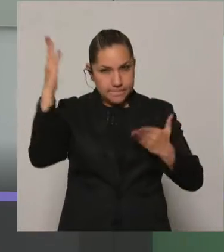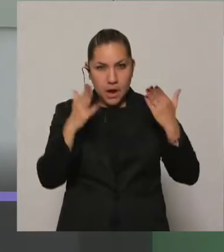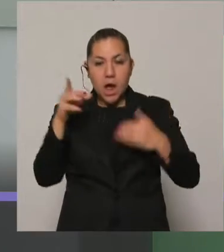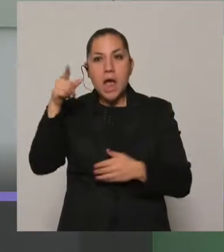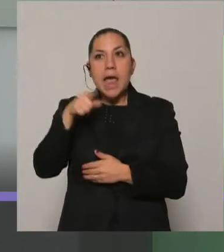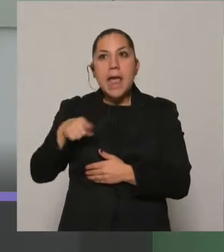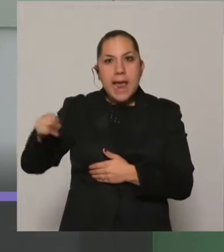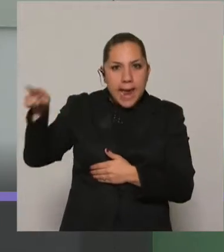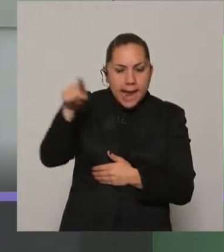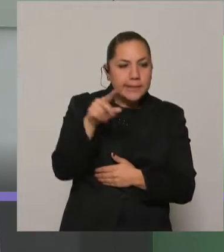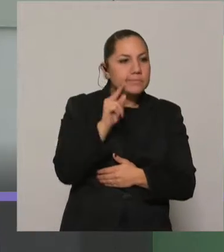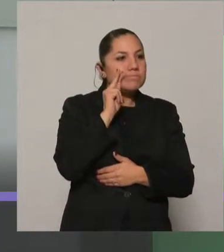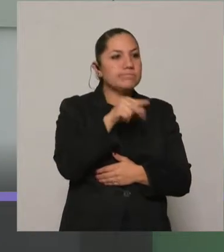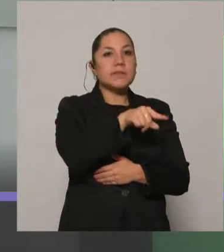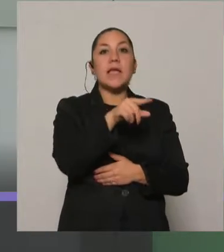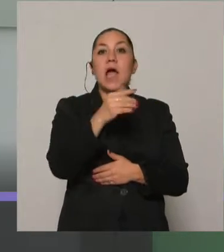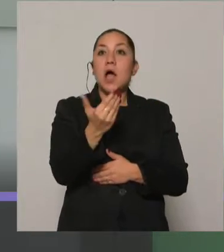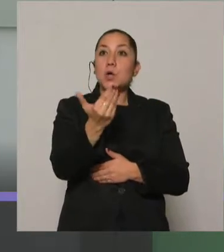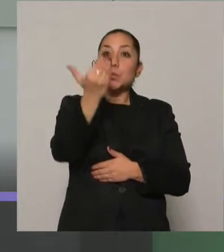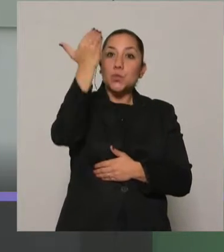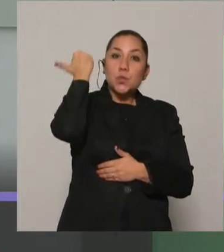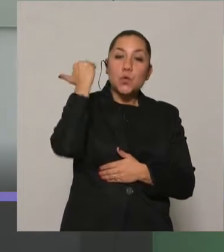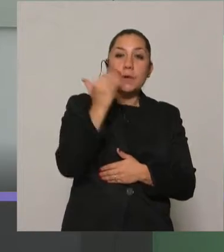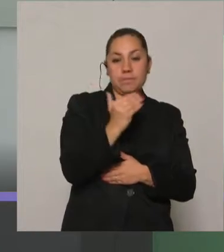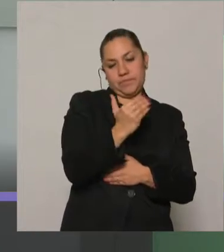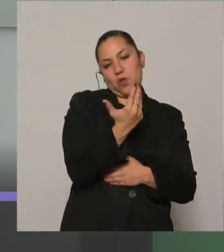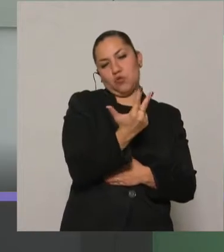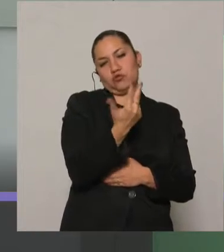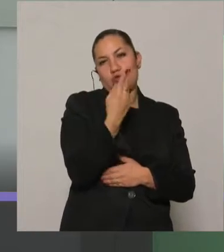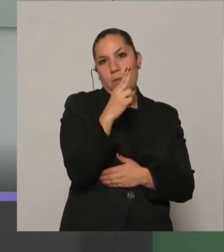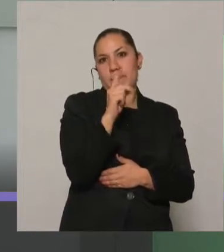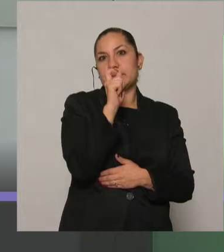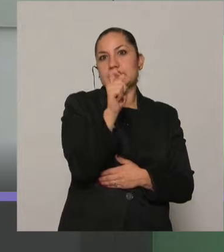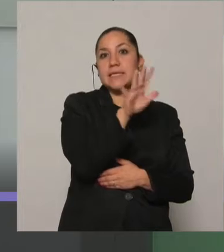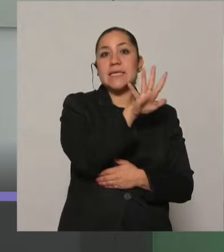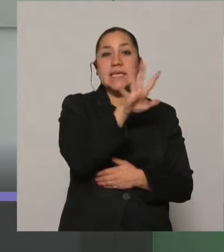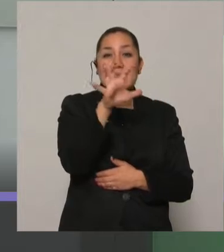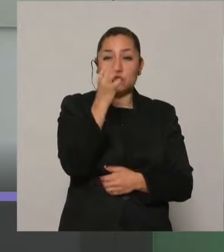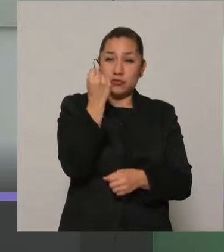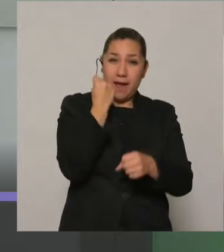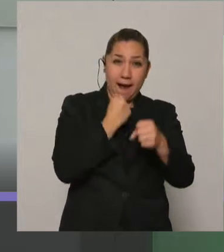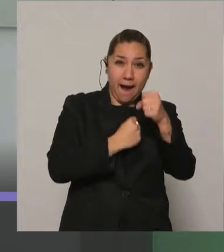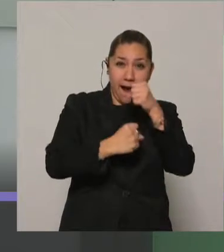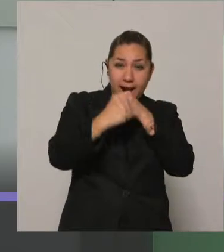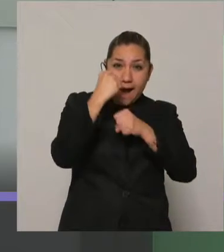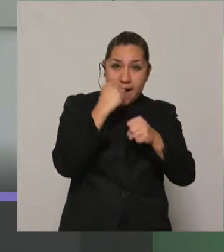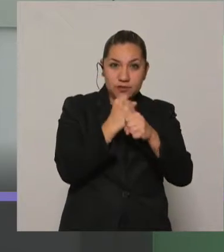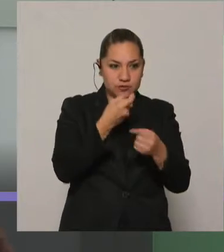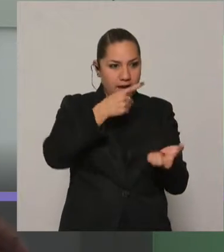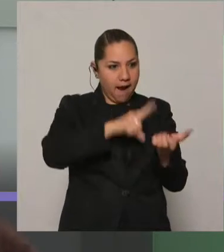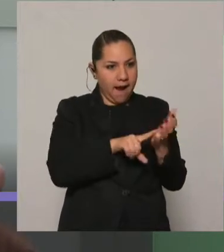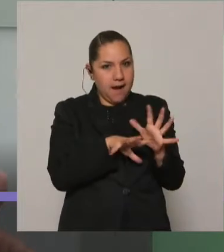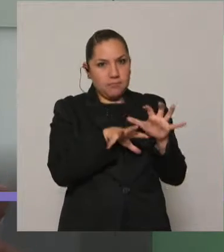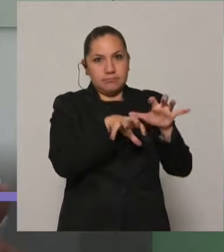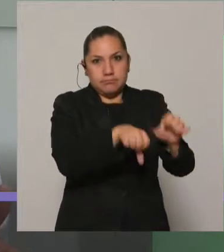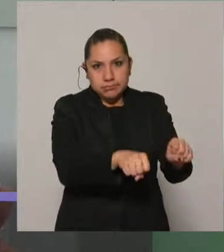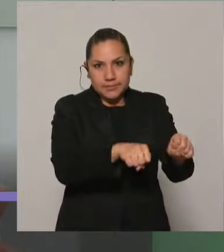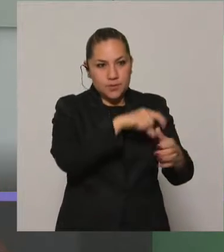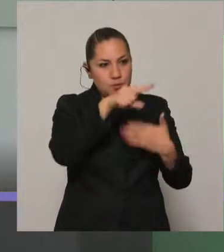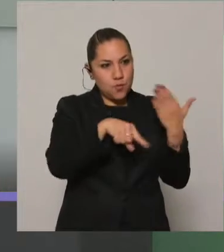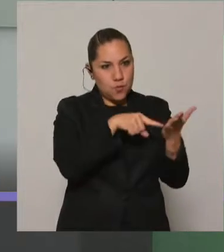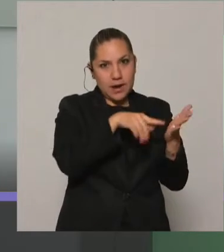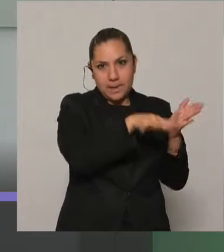los 500 años del encuentro, hasta el mes de junio del año entrante, fueron 7 meses en donde los